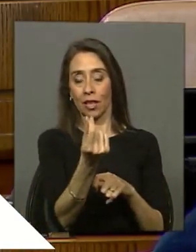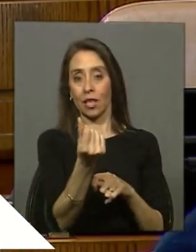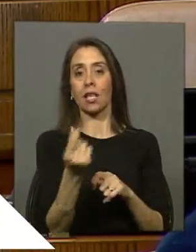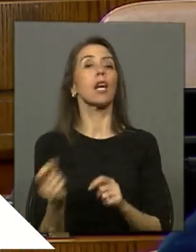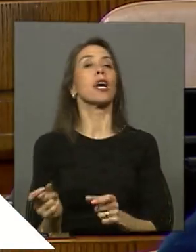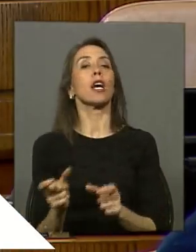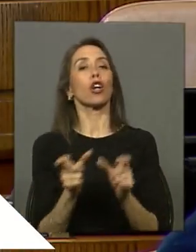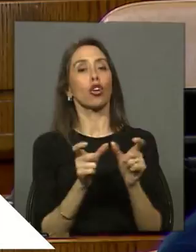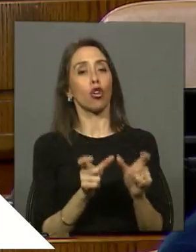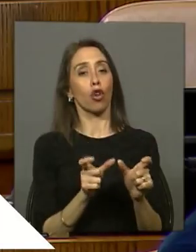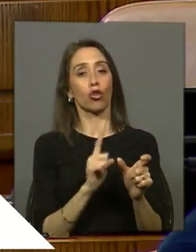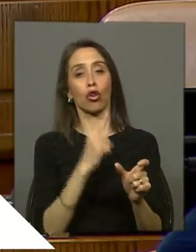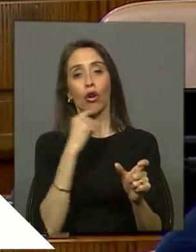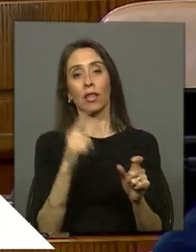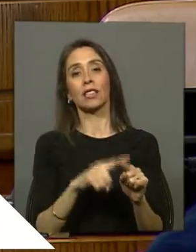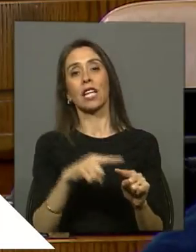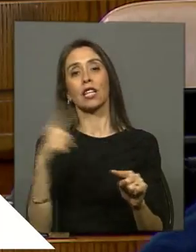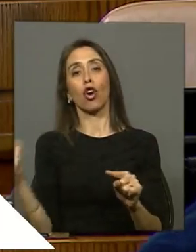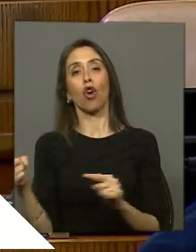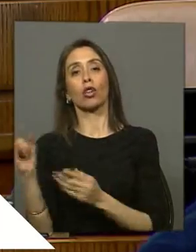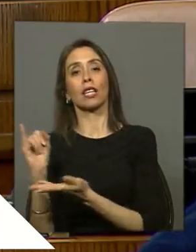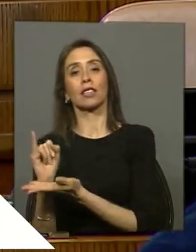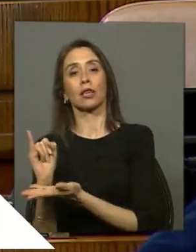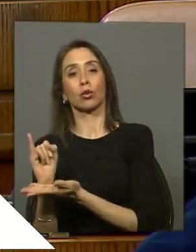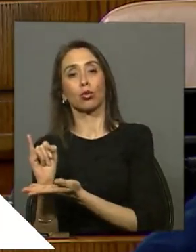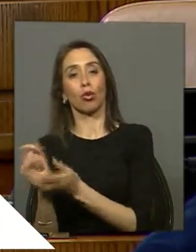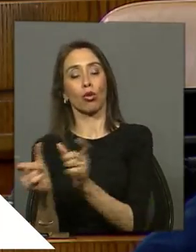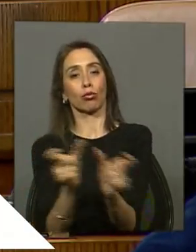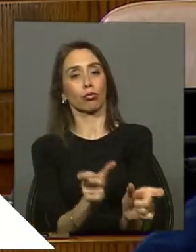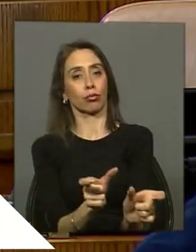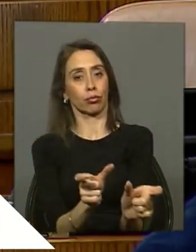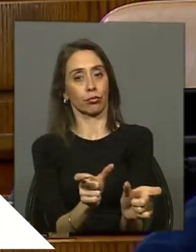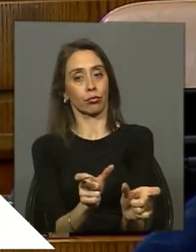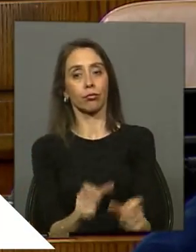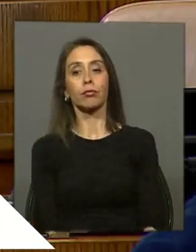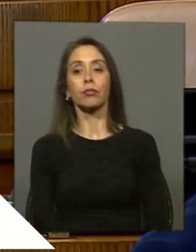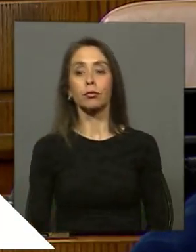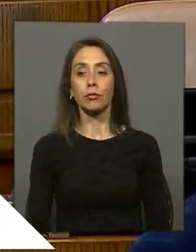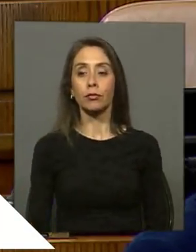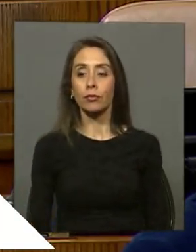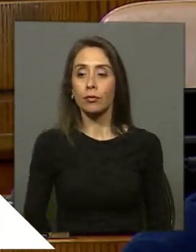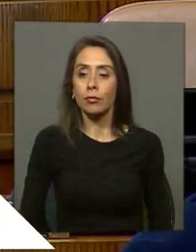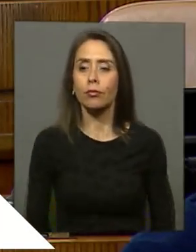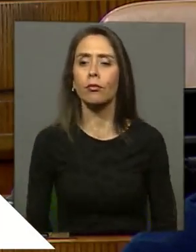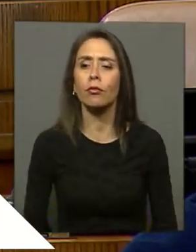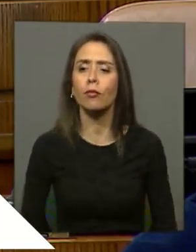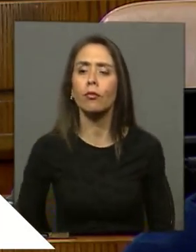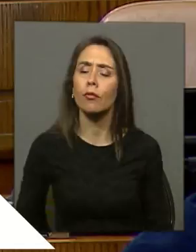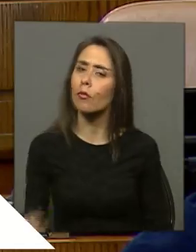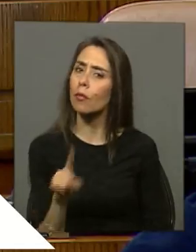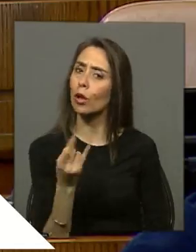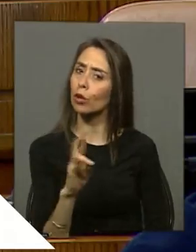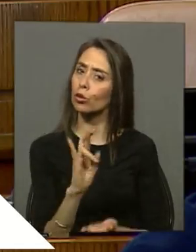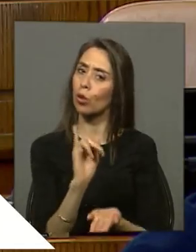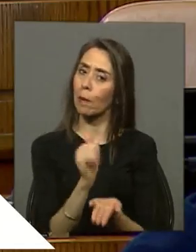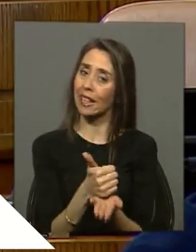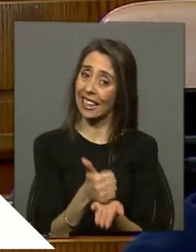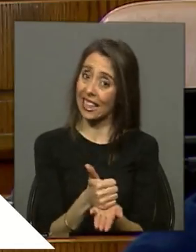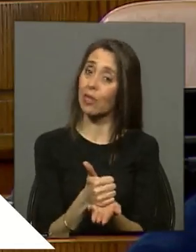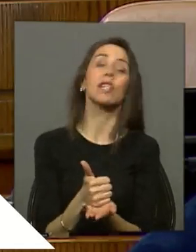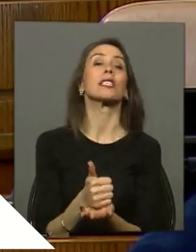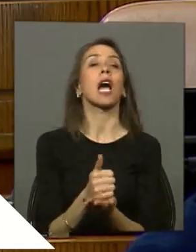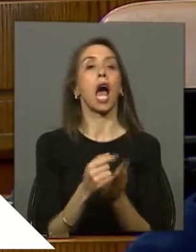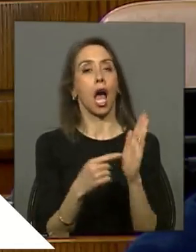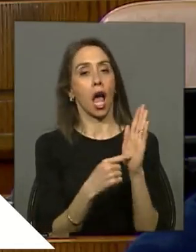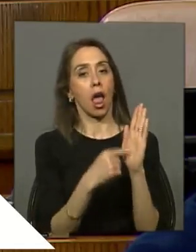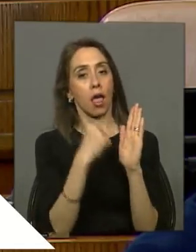por la ley a otra institución es evidente que la subintendencia de bancos tiene que fiscalizar